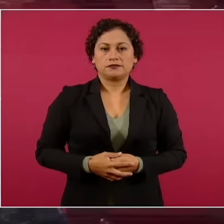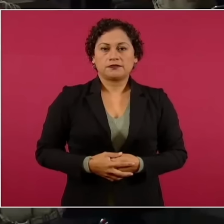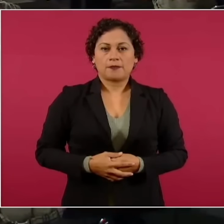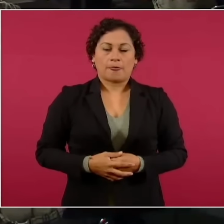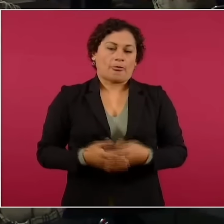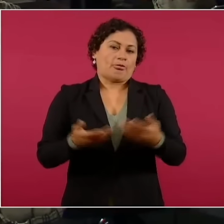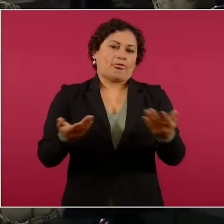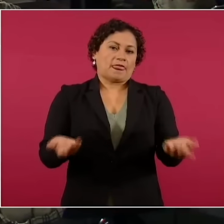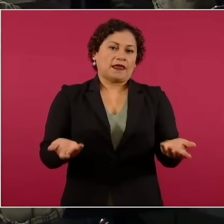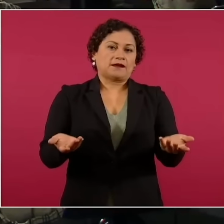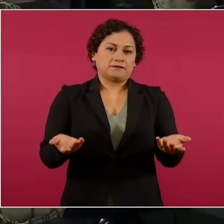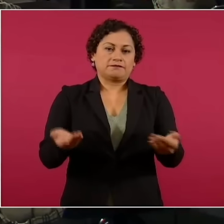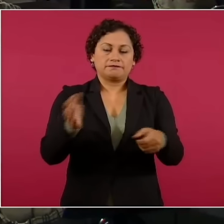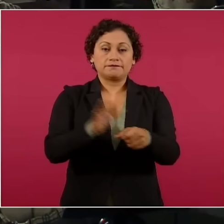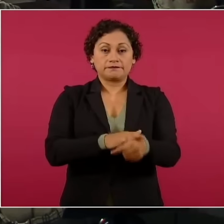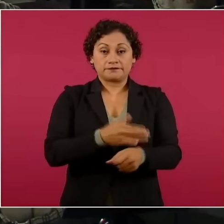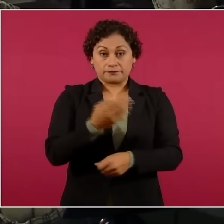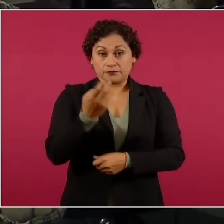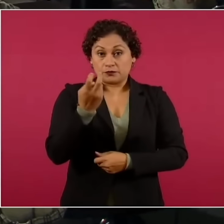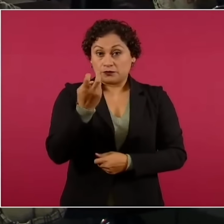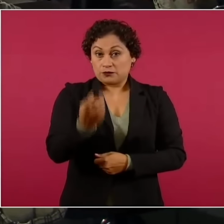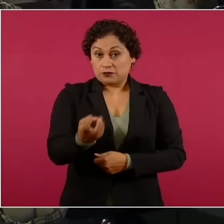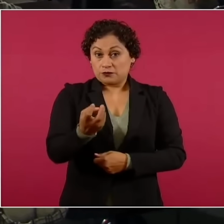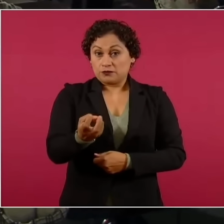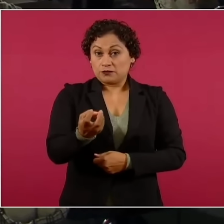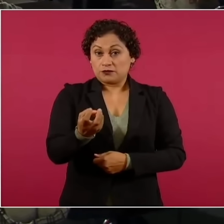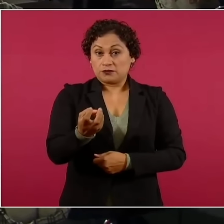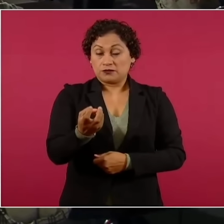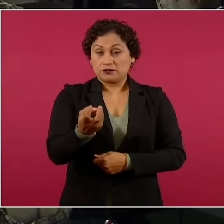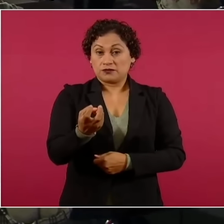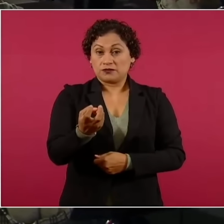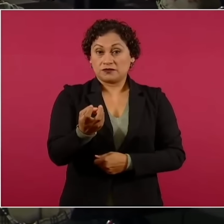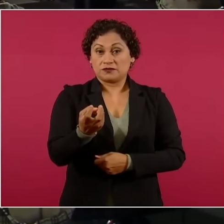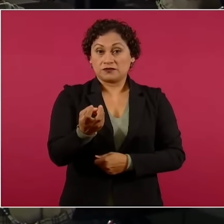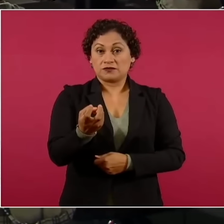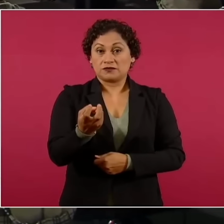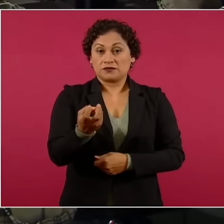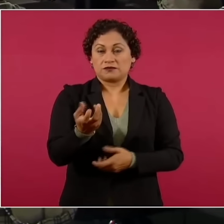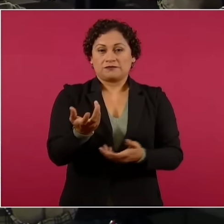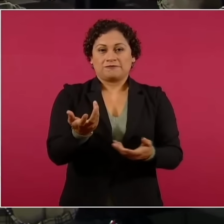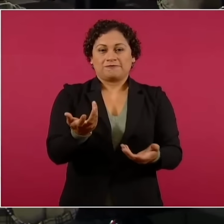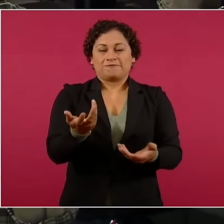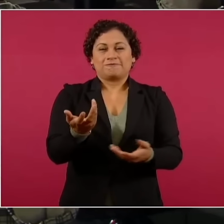si por eso es mi